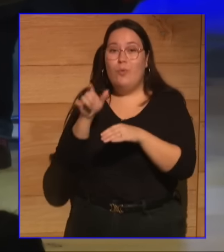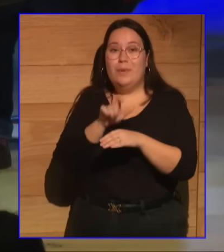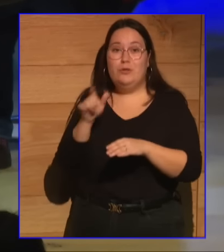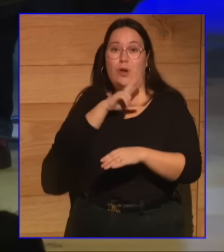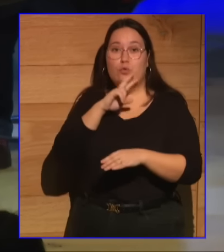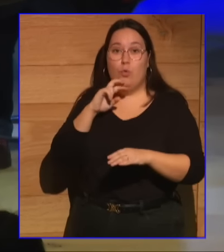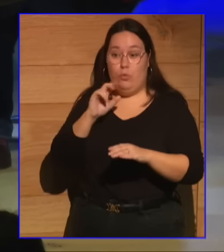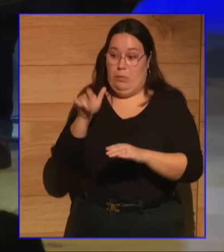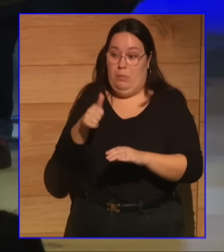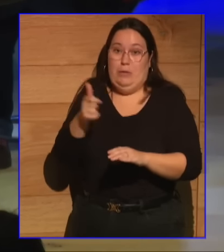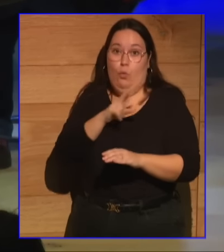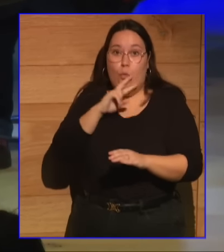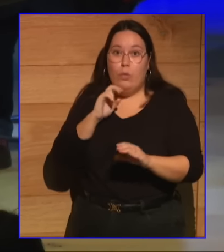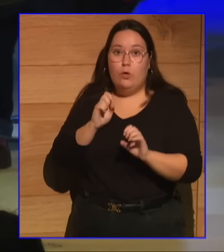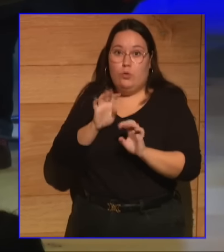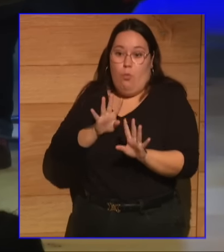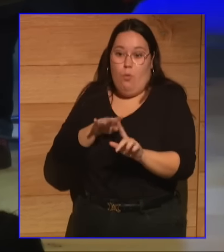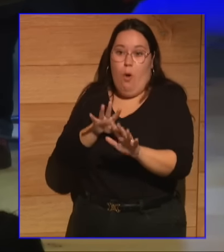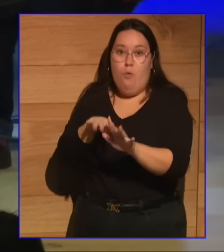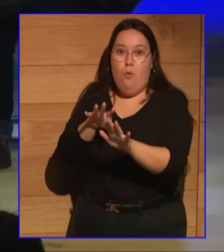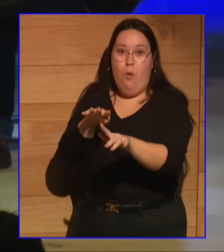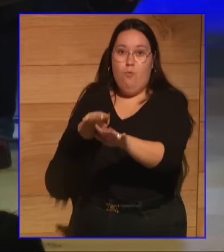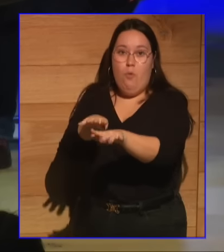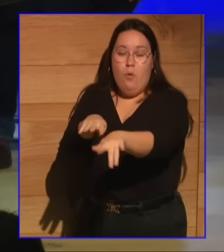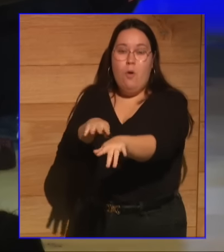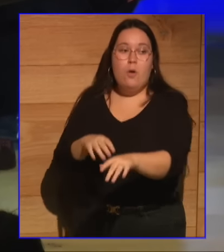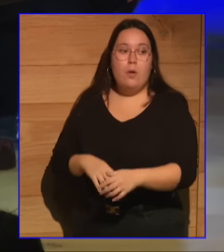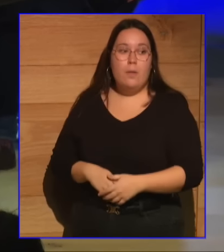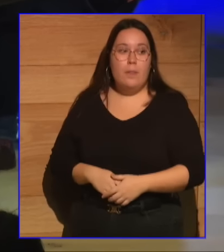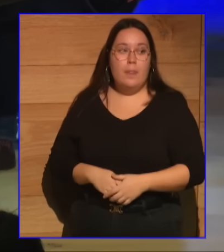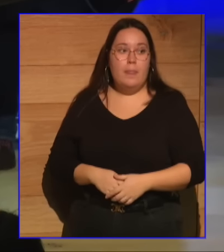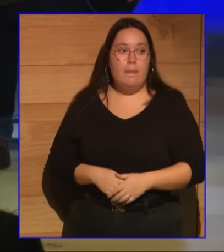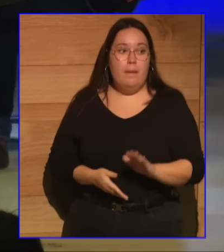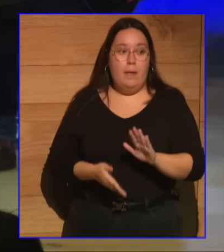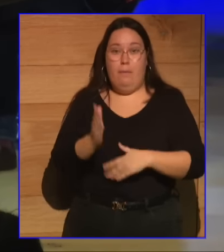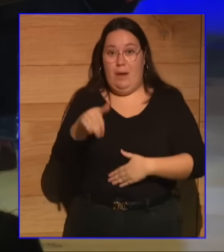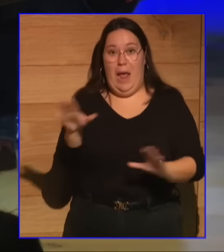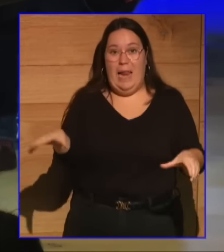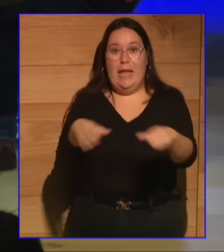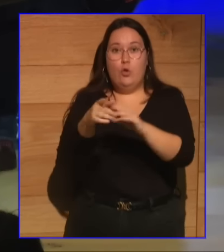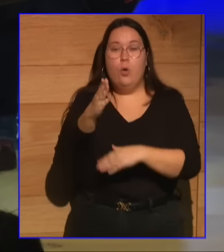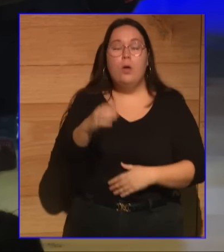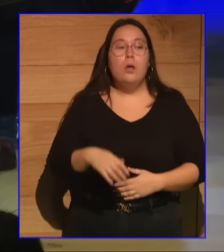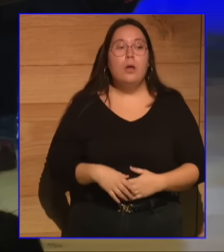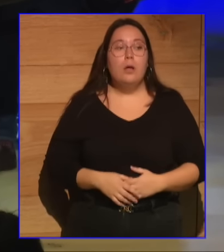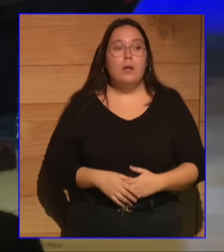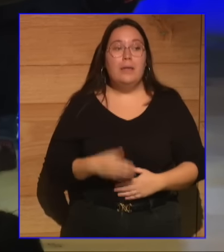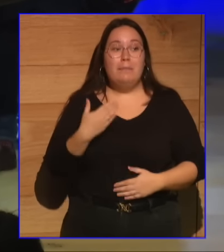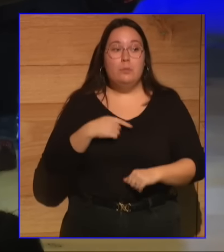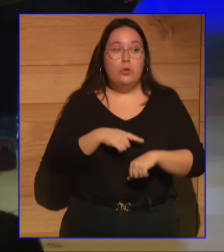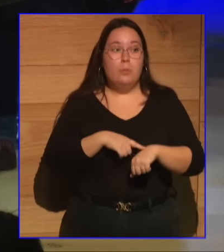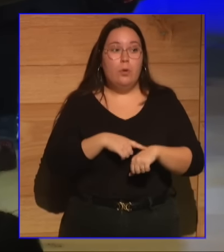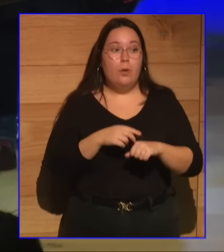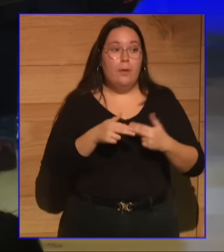judíos, de más judíos, a una especie de río de judíos que está bajando la calle y que son conducidos al gueto, y a la vez está llegando